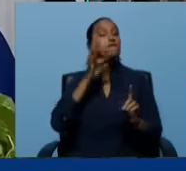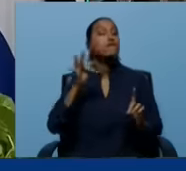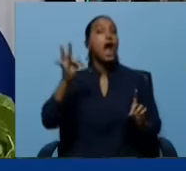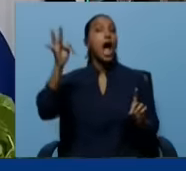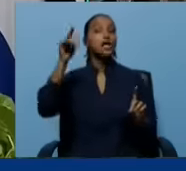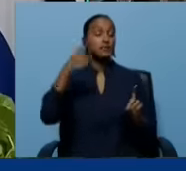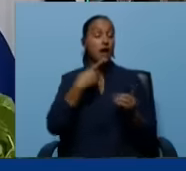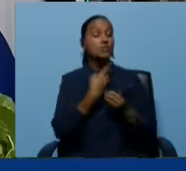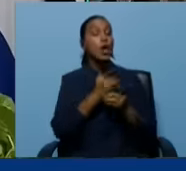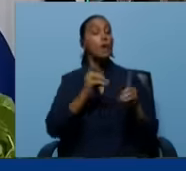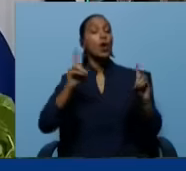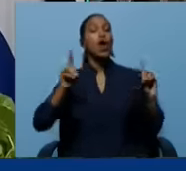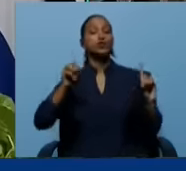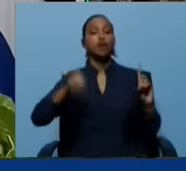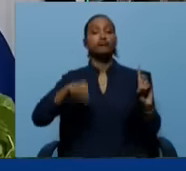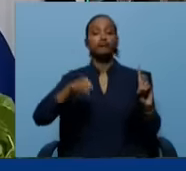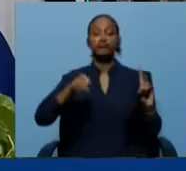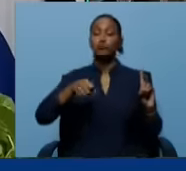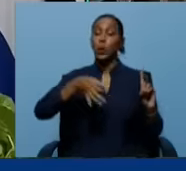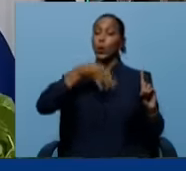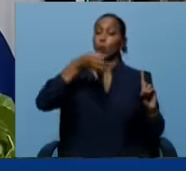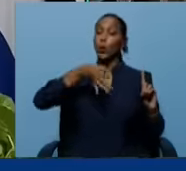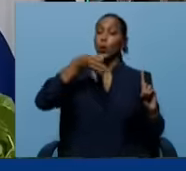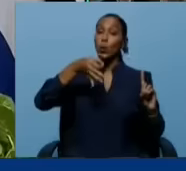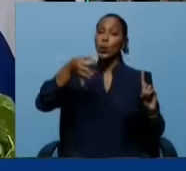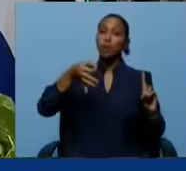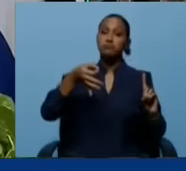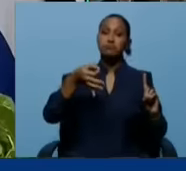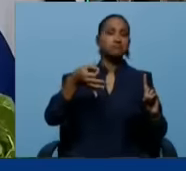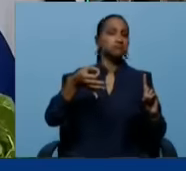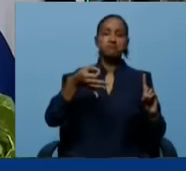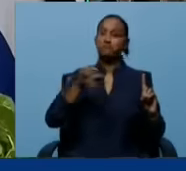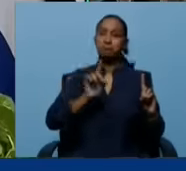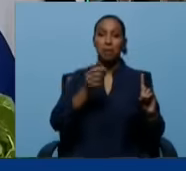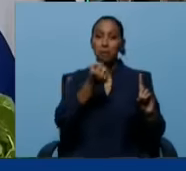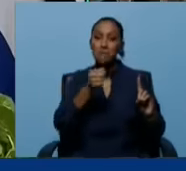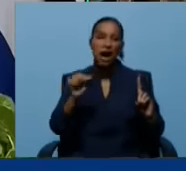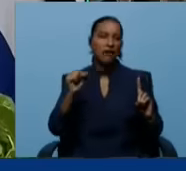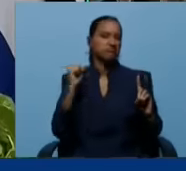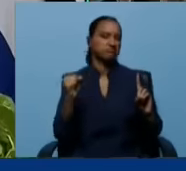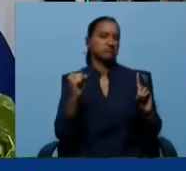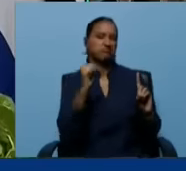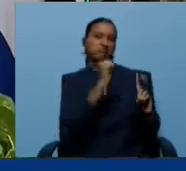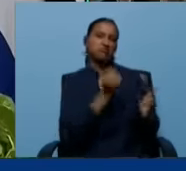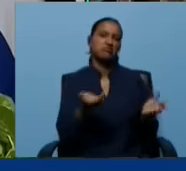Francia, la democrática Francia.